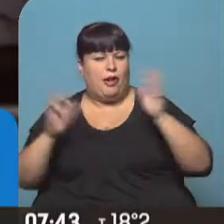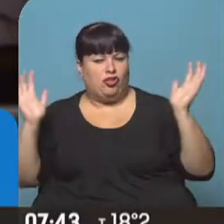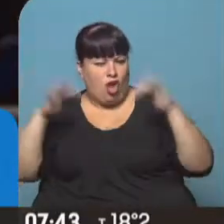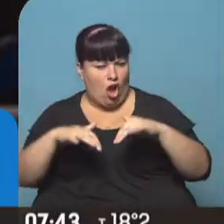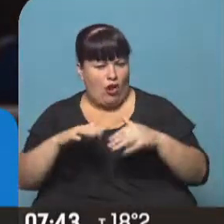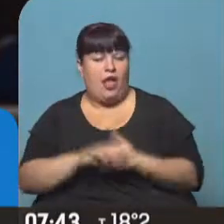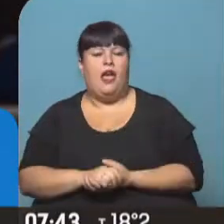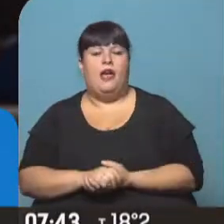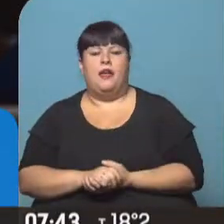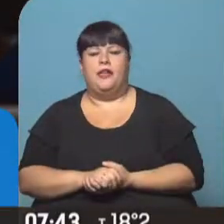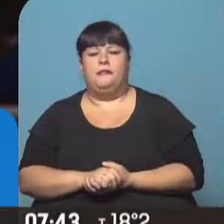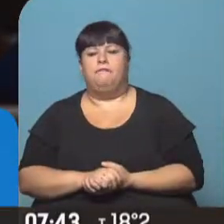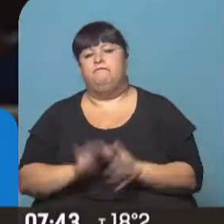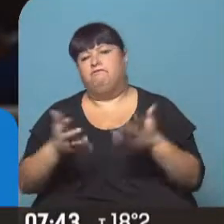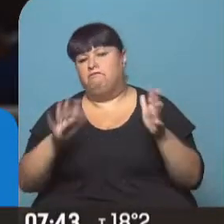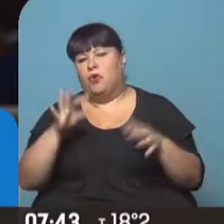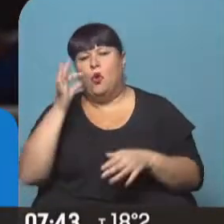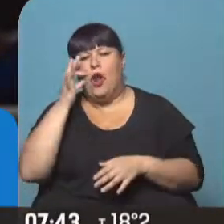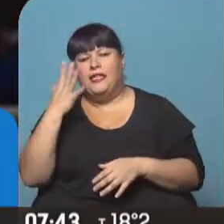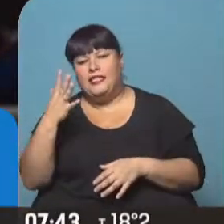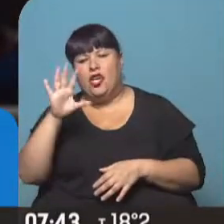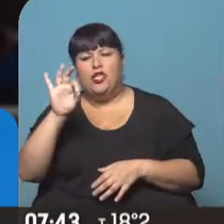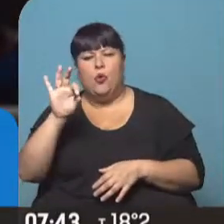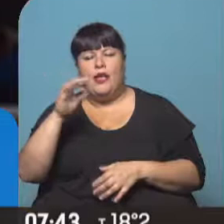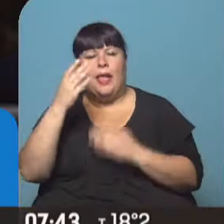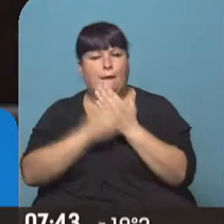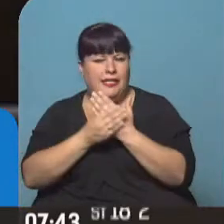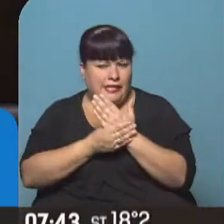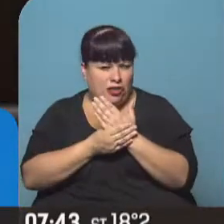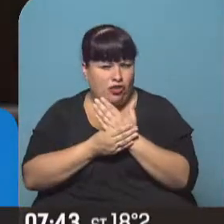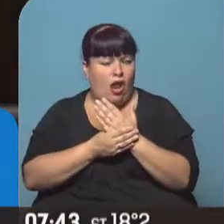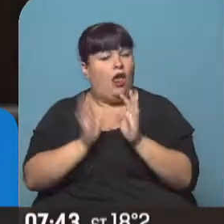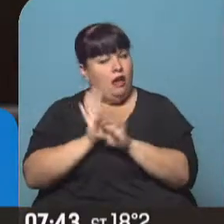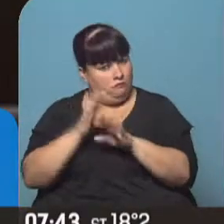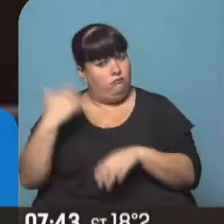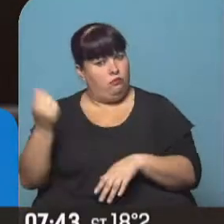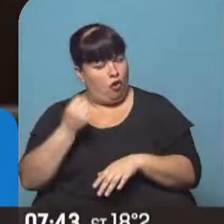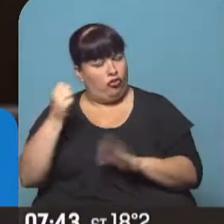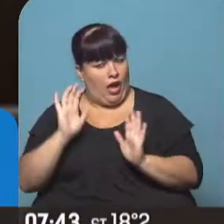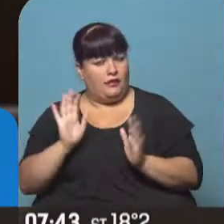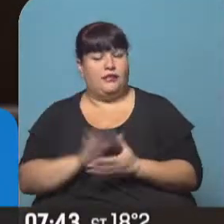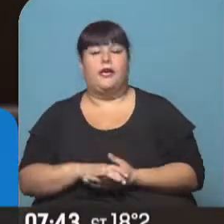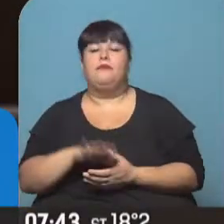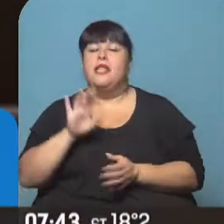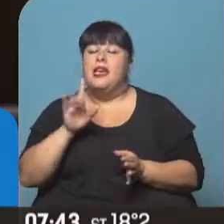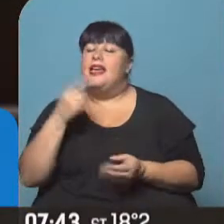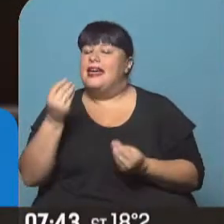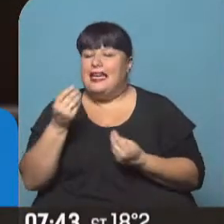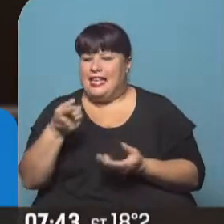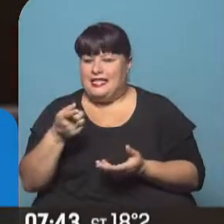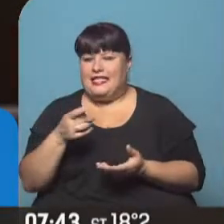participantes, más o menos 45 o 50 ministros, o sea que es de una cierta envergadura. Lo que se trata